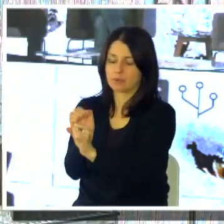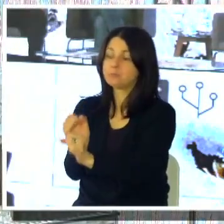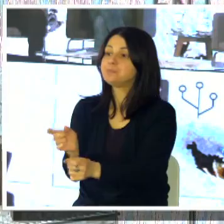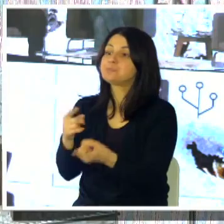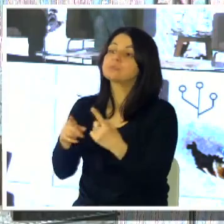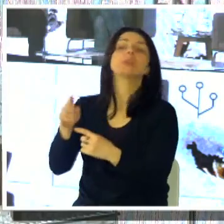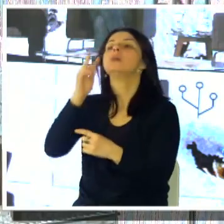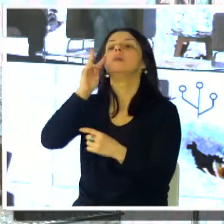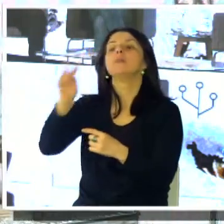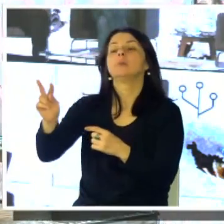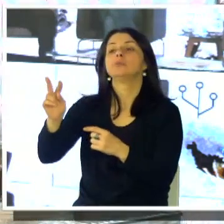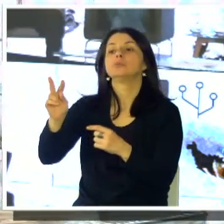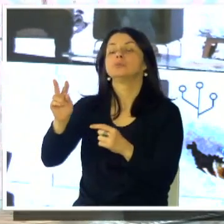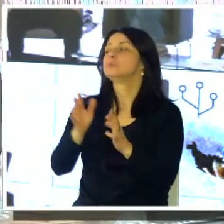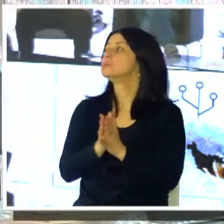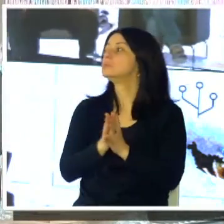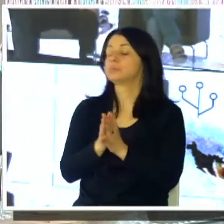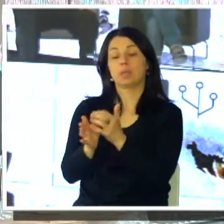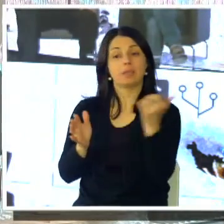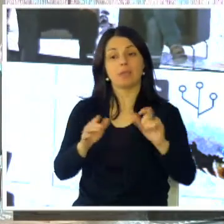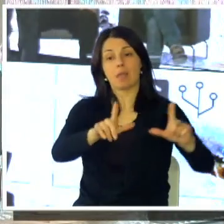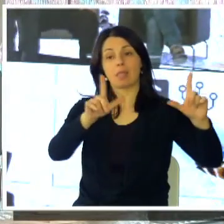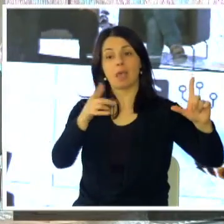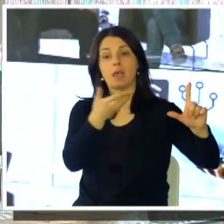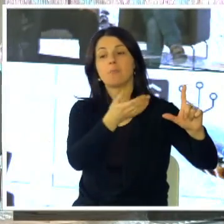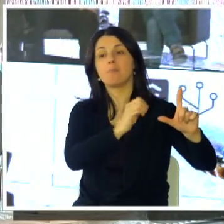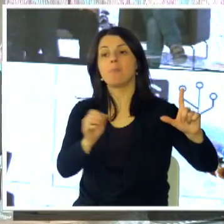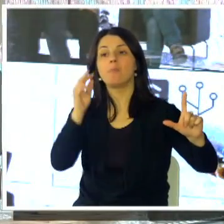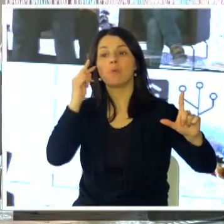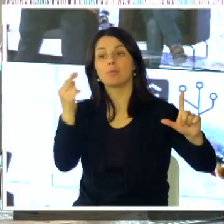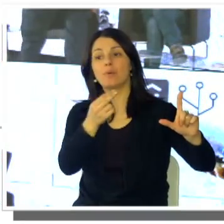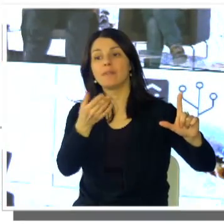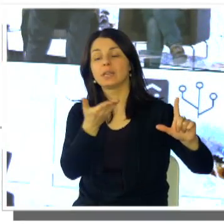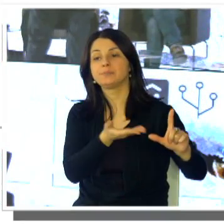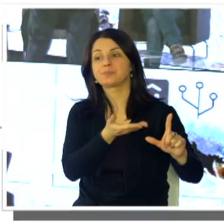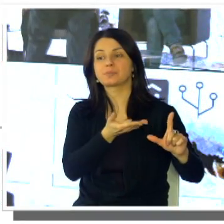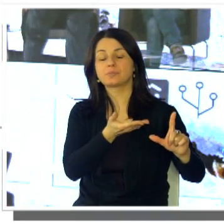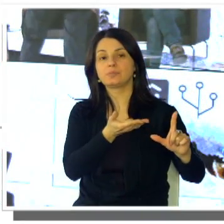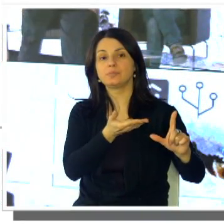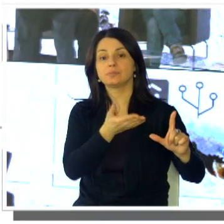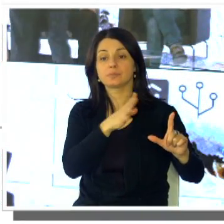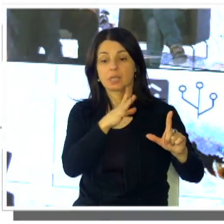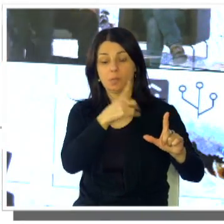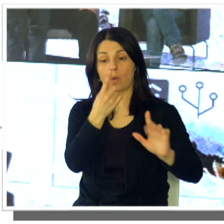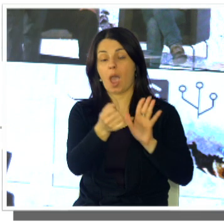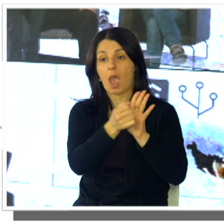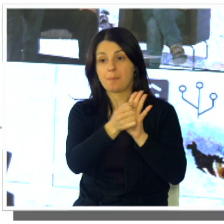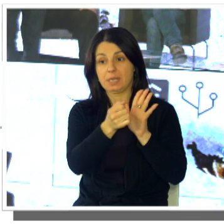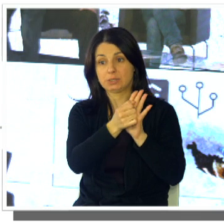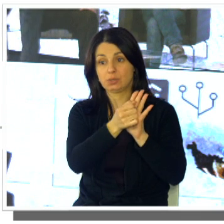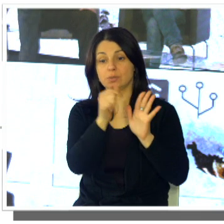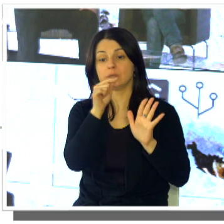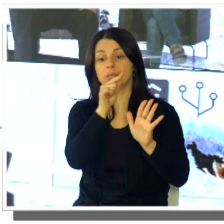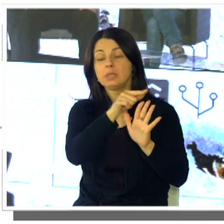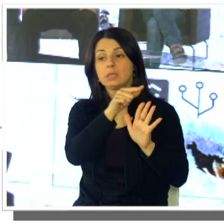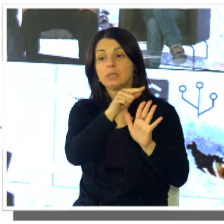Si vemos la figura de la izquierda, podemos ver que tenemos una aplicación, la cual tenemos